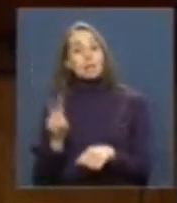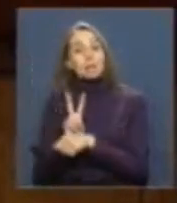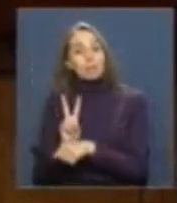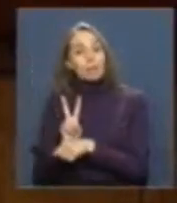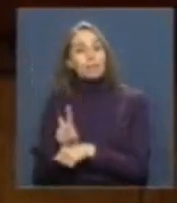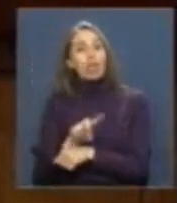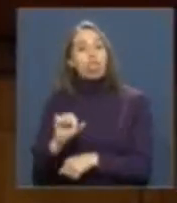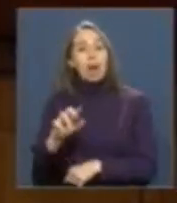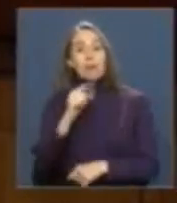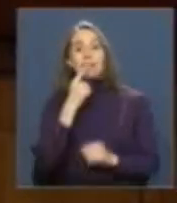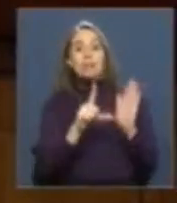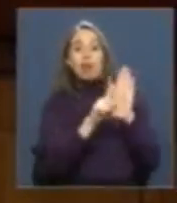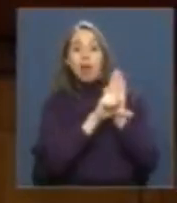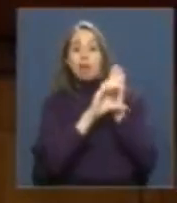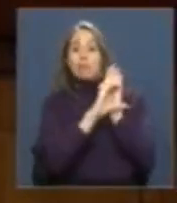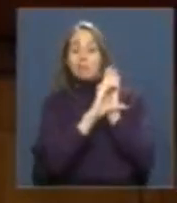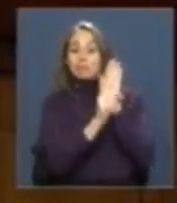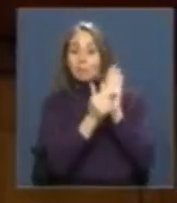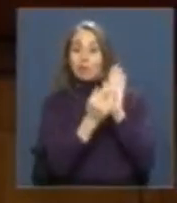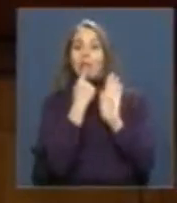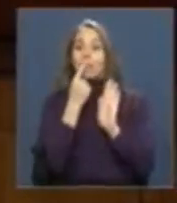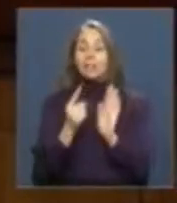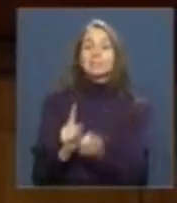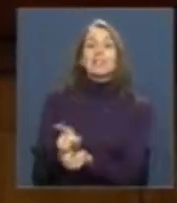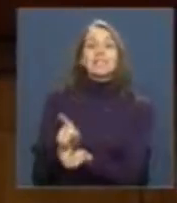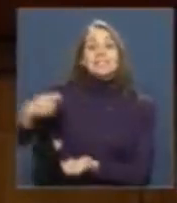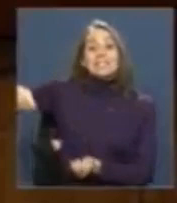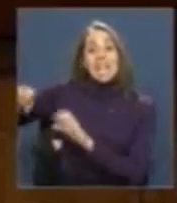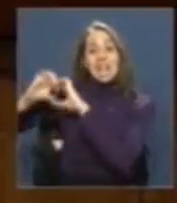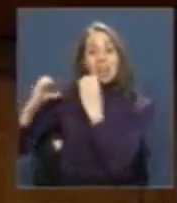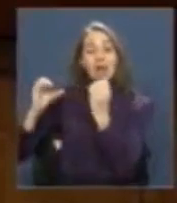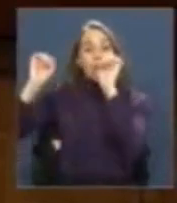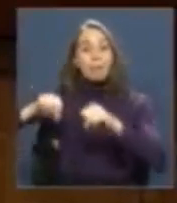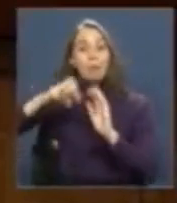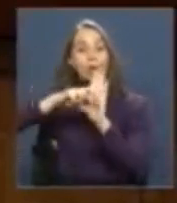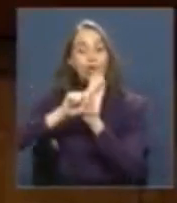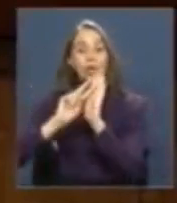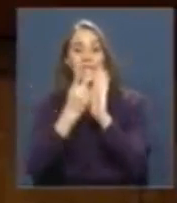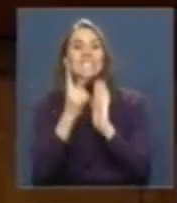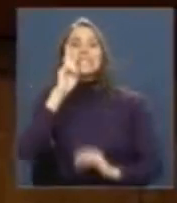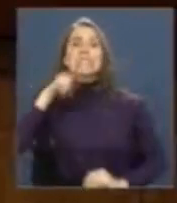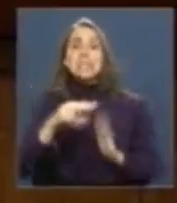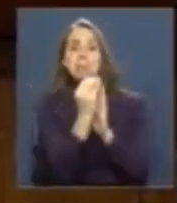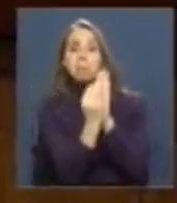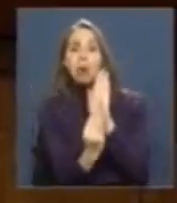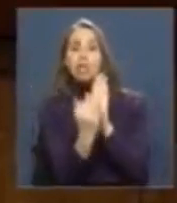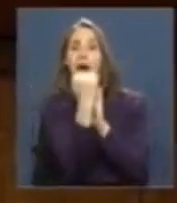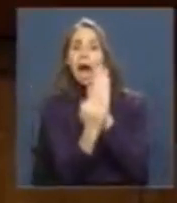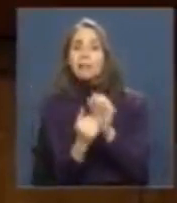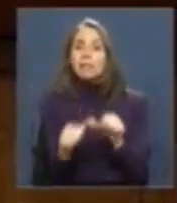zapata que la reforma aprobada por el senado sin artículos transitorios opera